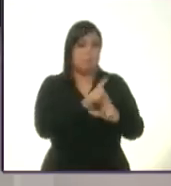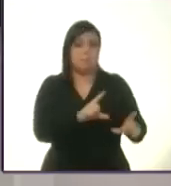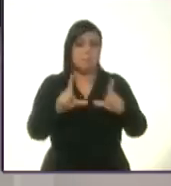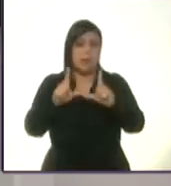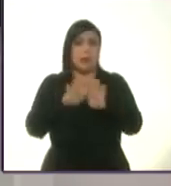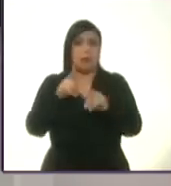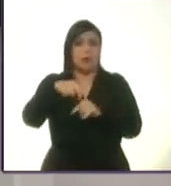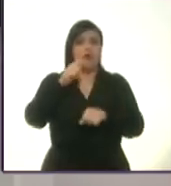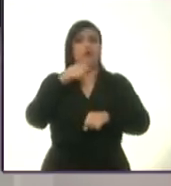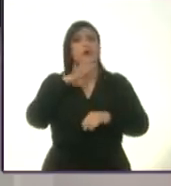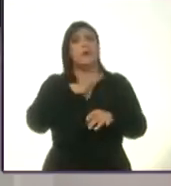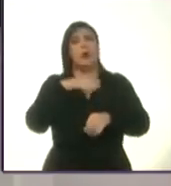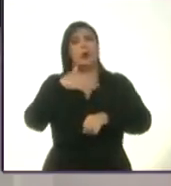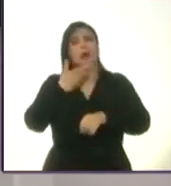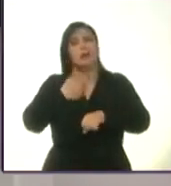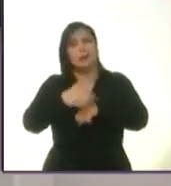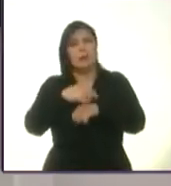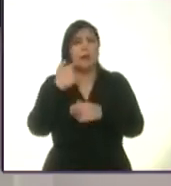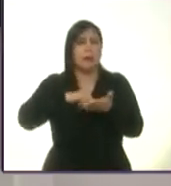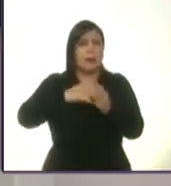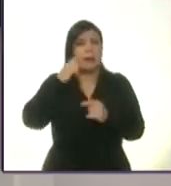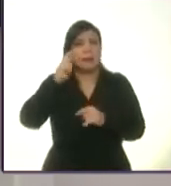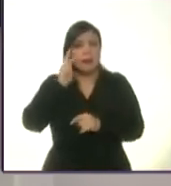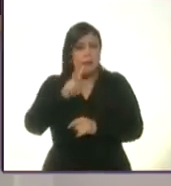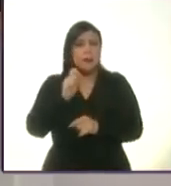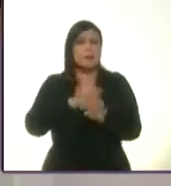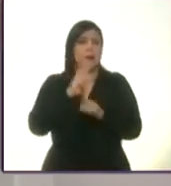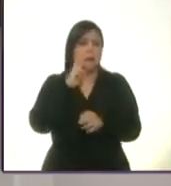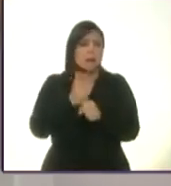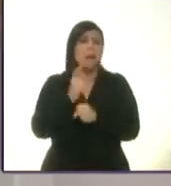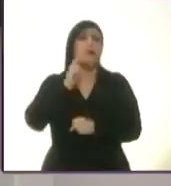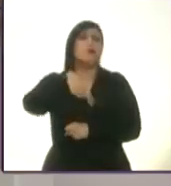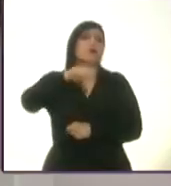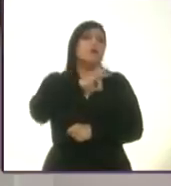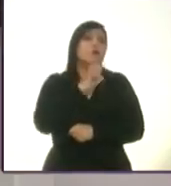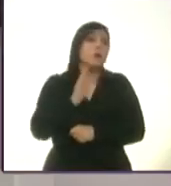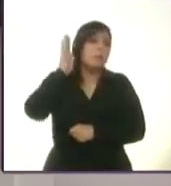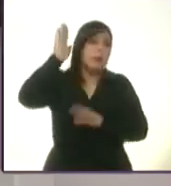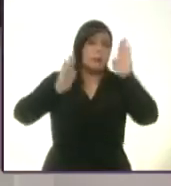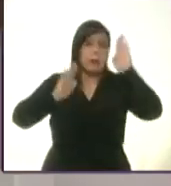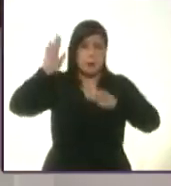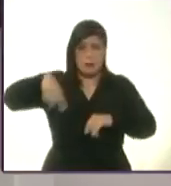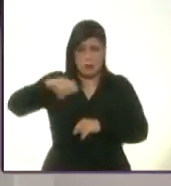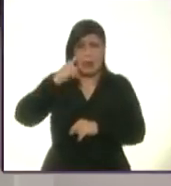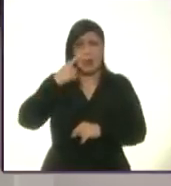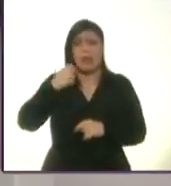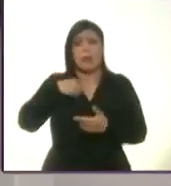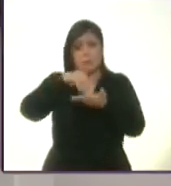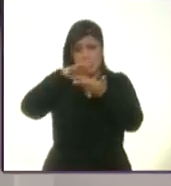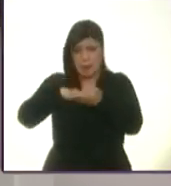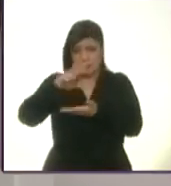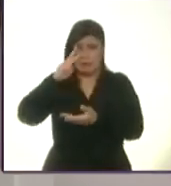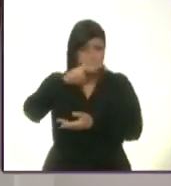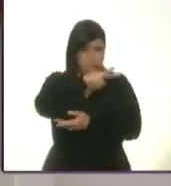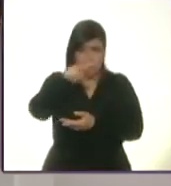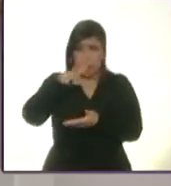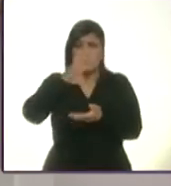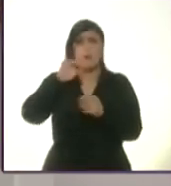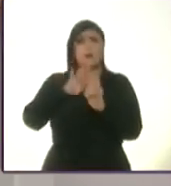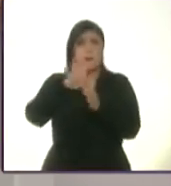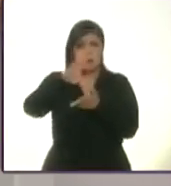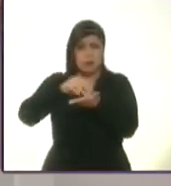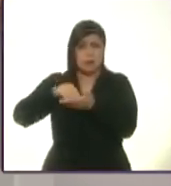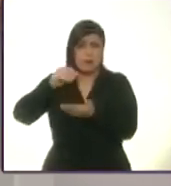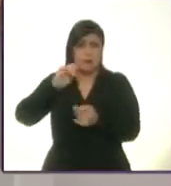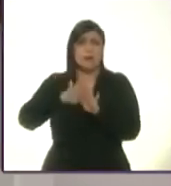administrar su tiempo el uso de la palabra lo pueden pedir levantando la mano ya vi que ya lo hicieron estamos apuntando ello también daremos la